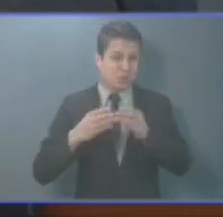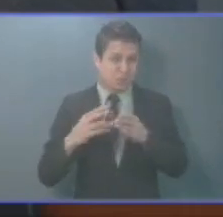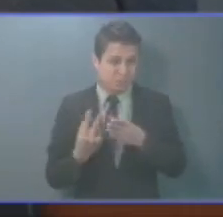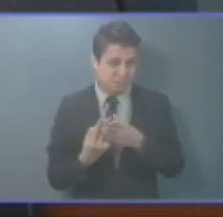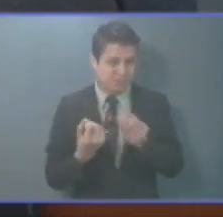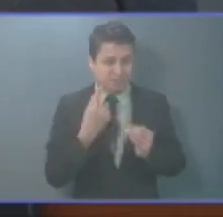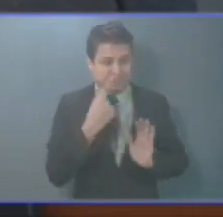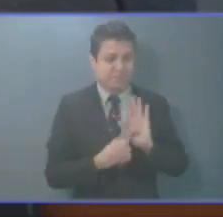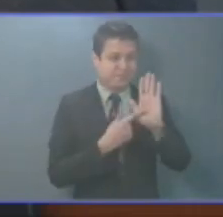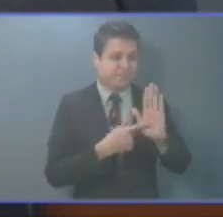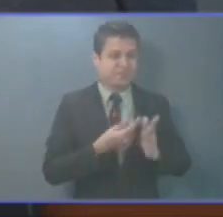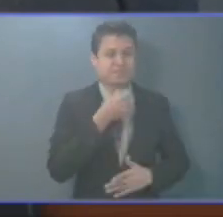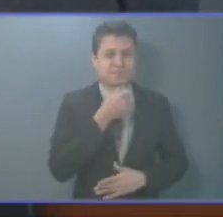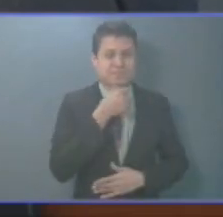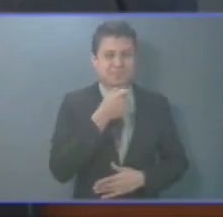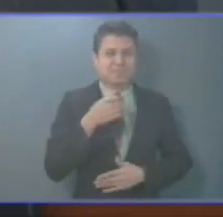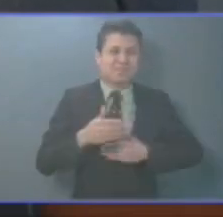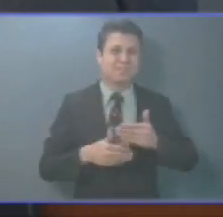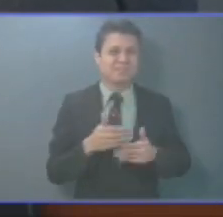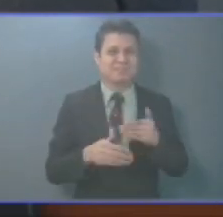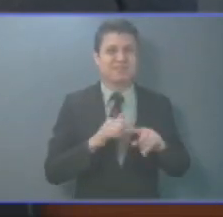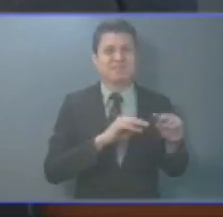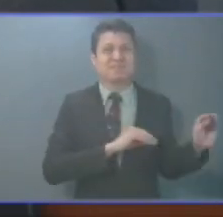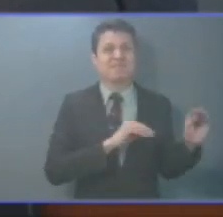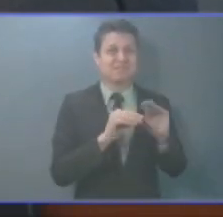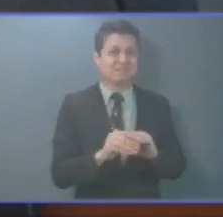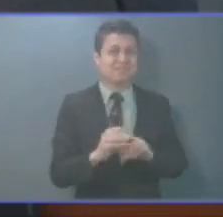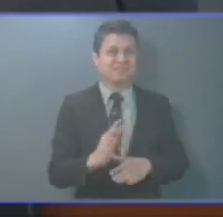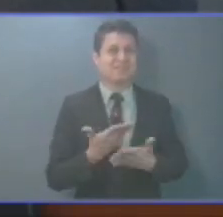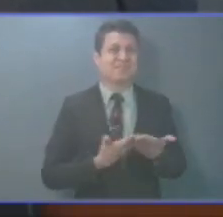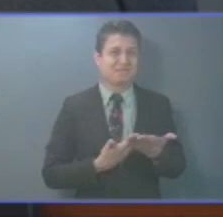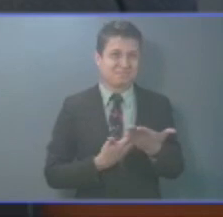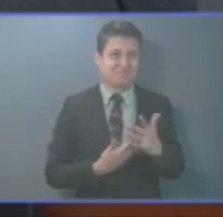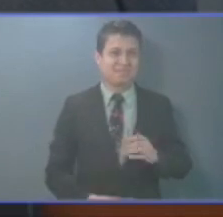y rendirle informes periódicos de su gestión en el Consejo.